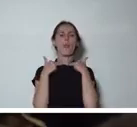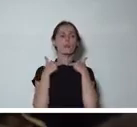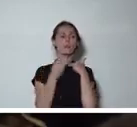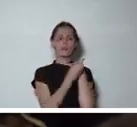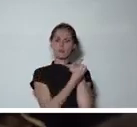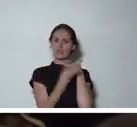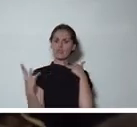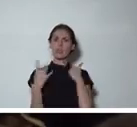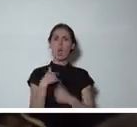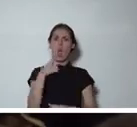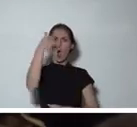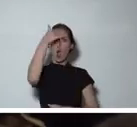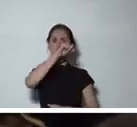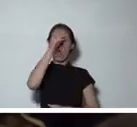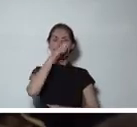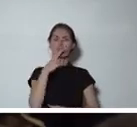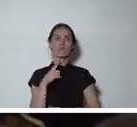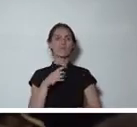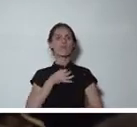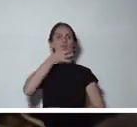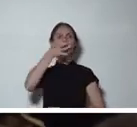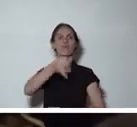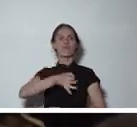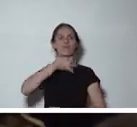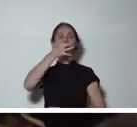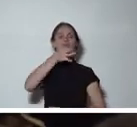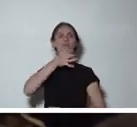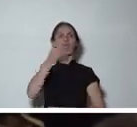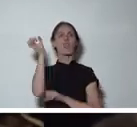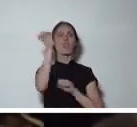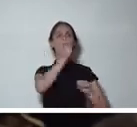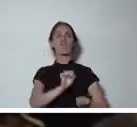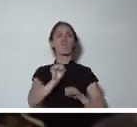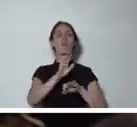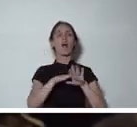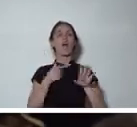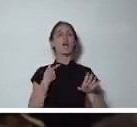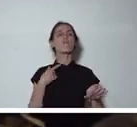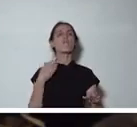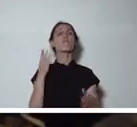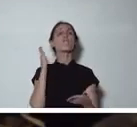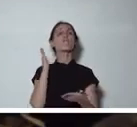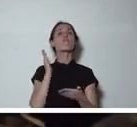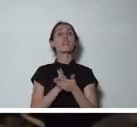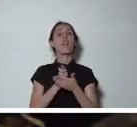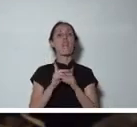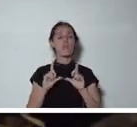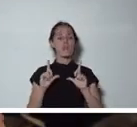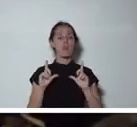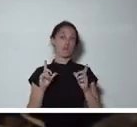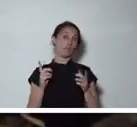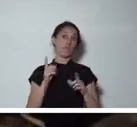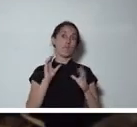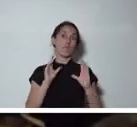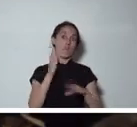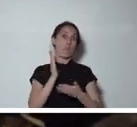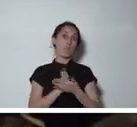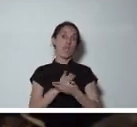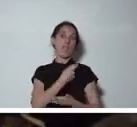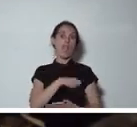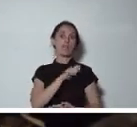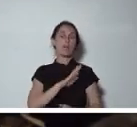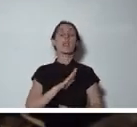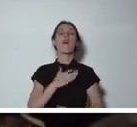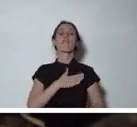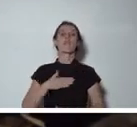hombres esa conquista democrática que era el voto para más de la mitad de la población Y nosotras somos